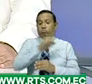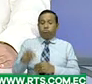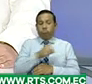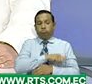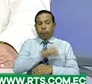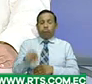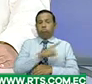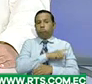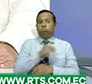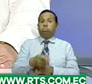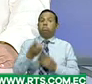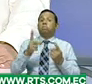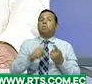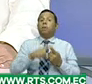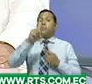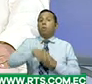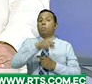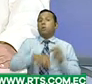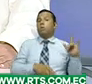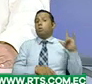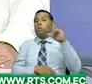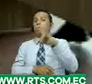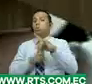A., y dos personas más.